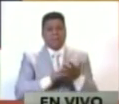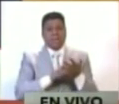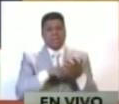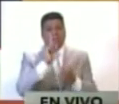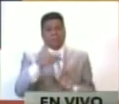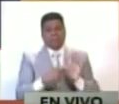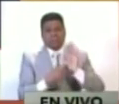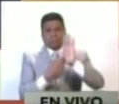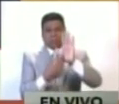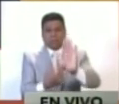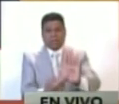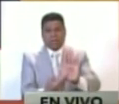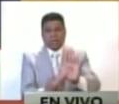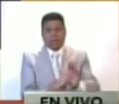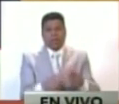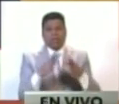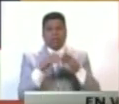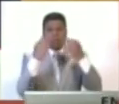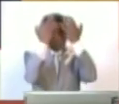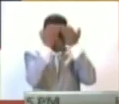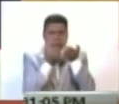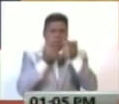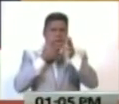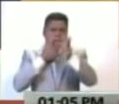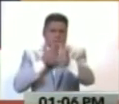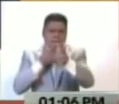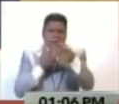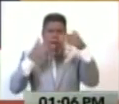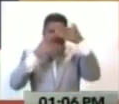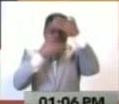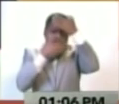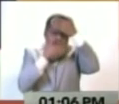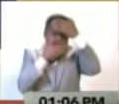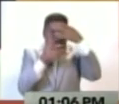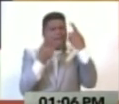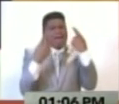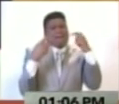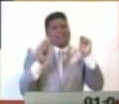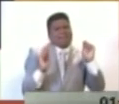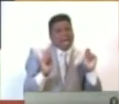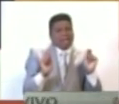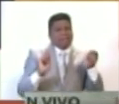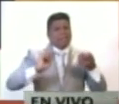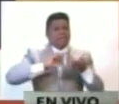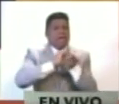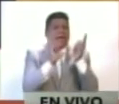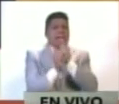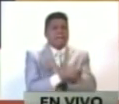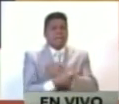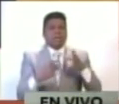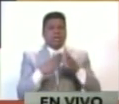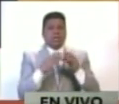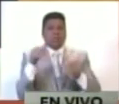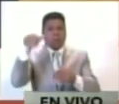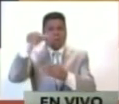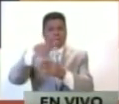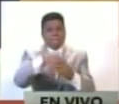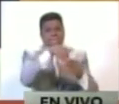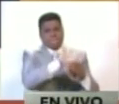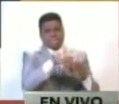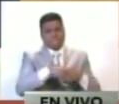también en el terrorismo que pretenden sustituir a gobiernos legítimos, gobiernos electos por sus